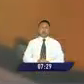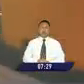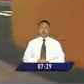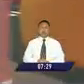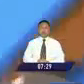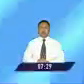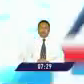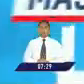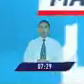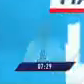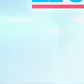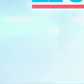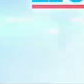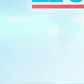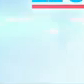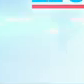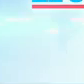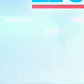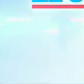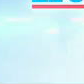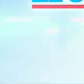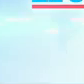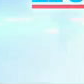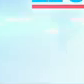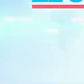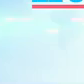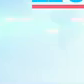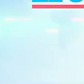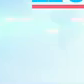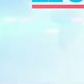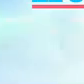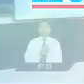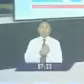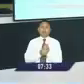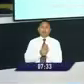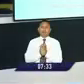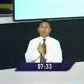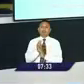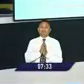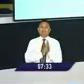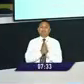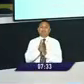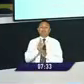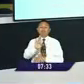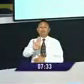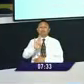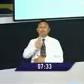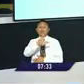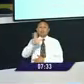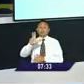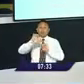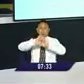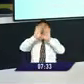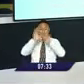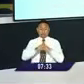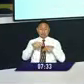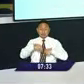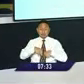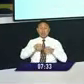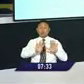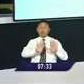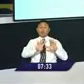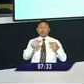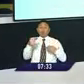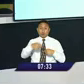Gurumendi. Y al retornar vamos. 7:33 en la mañana, 9 grados centígrados de esta